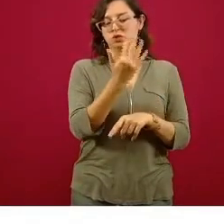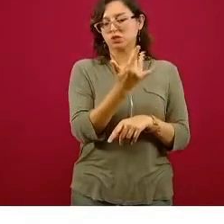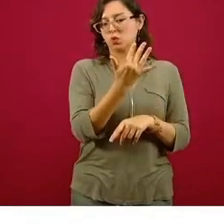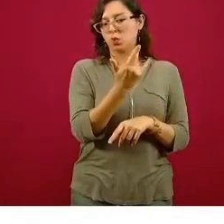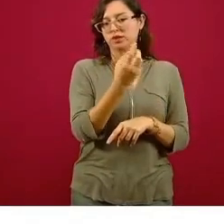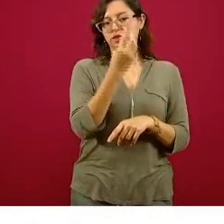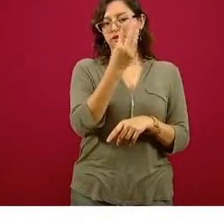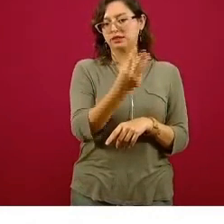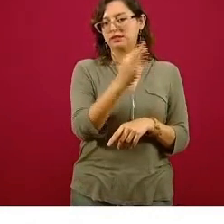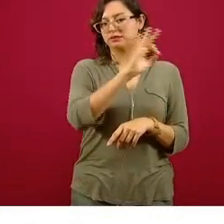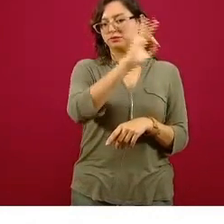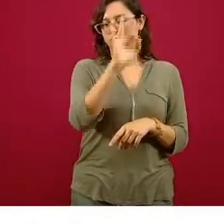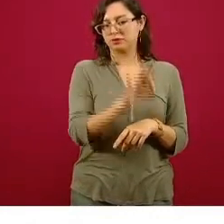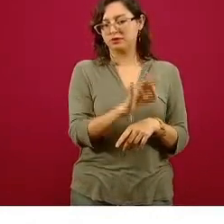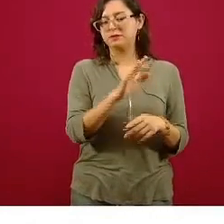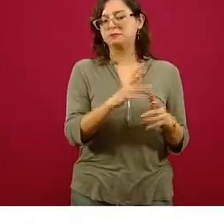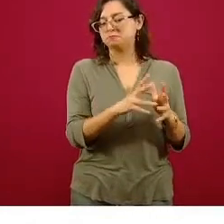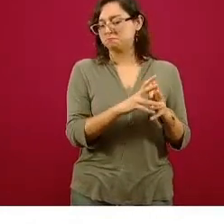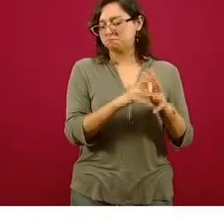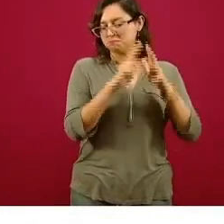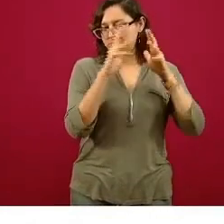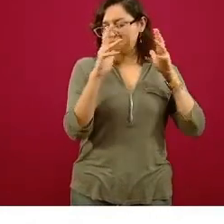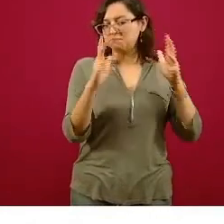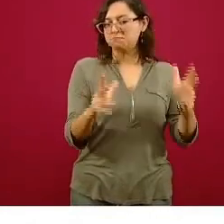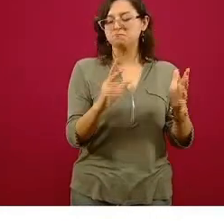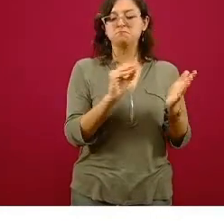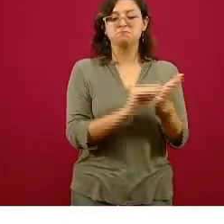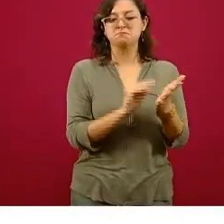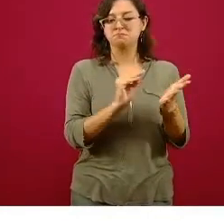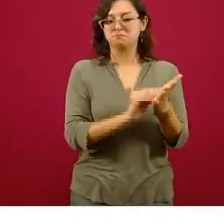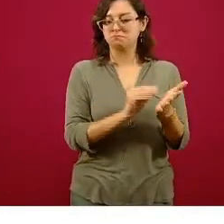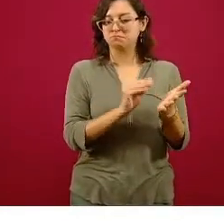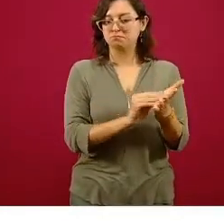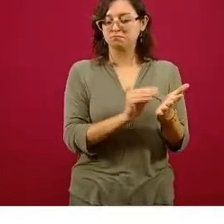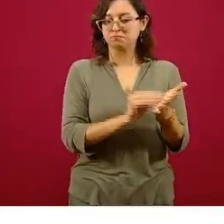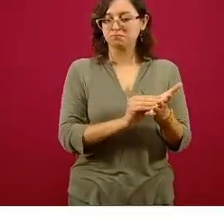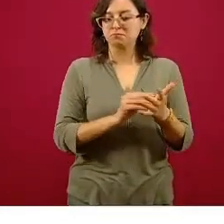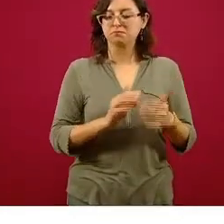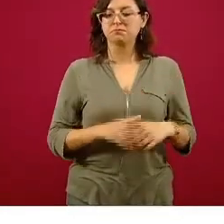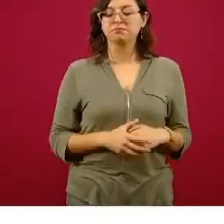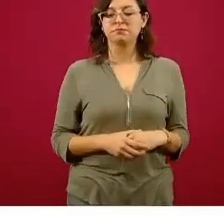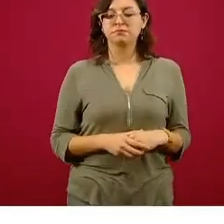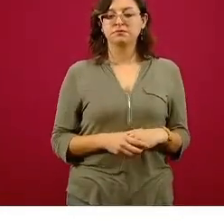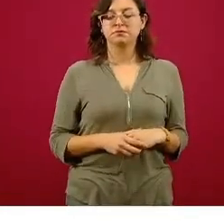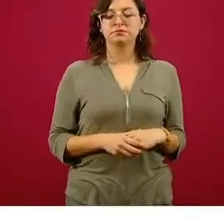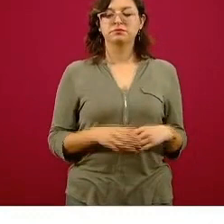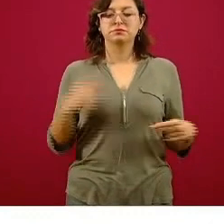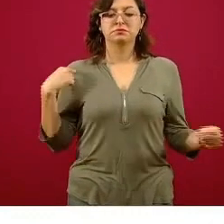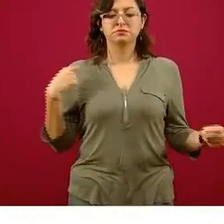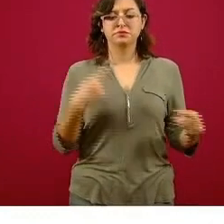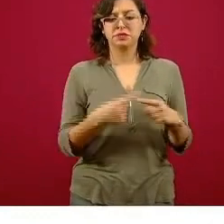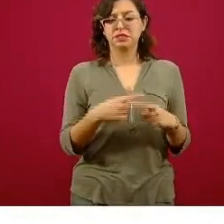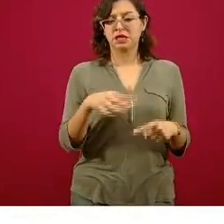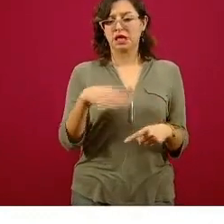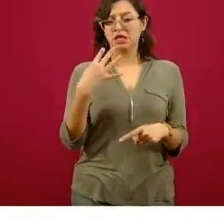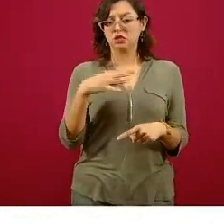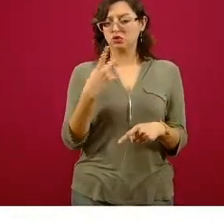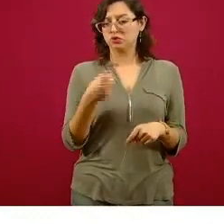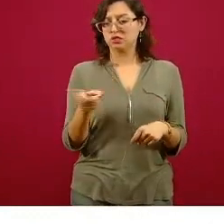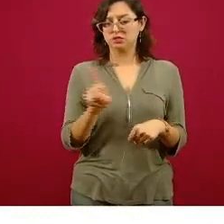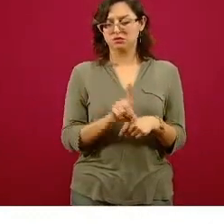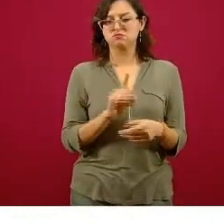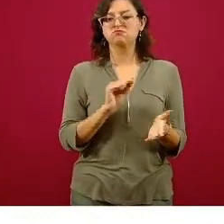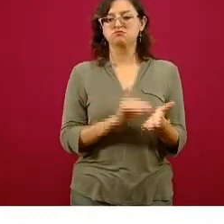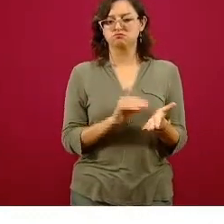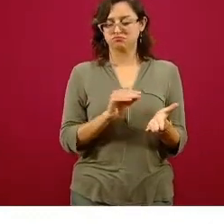concentrando más del 50% de los casos activos, es decir, los casos que han desarrollado signos y síntomas en los últimos 14 días, y